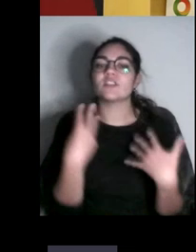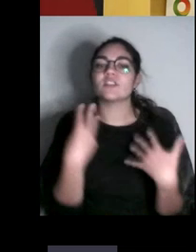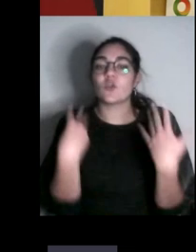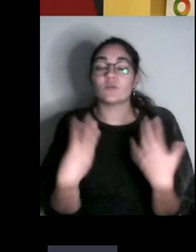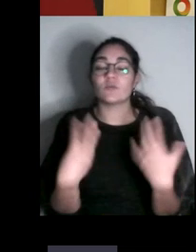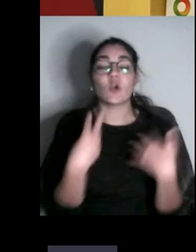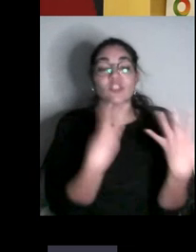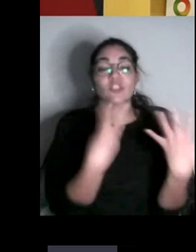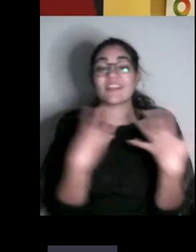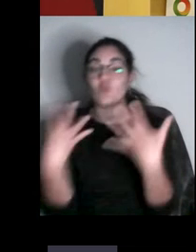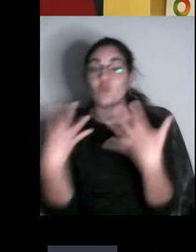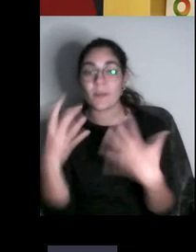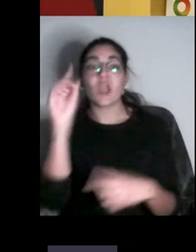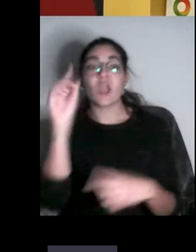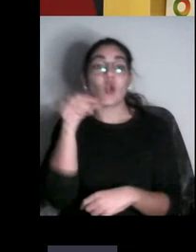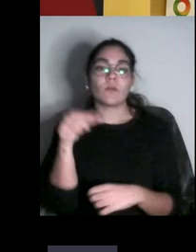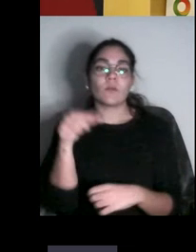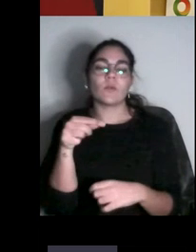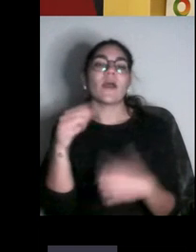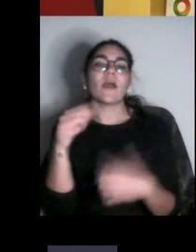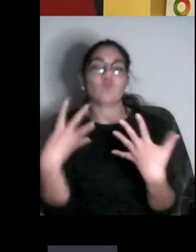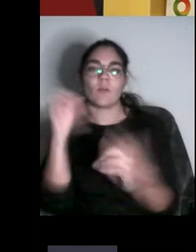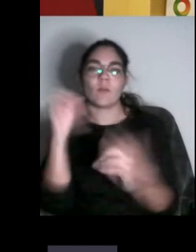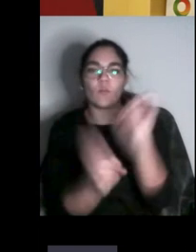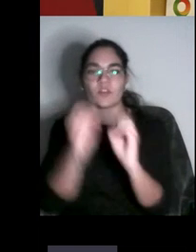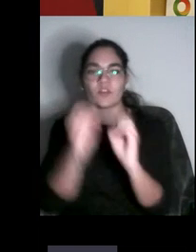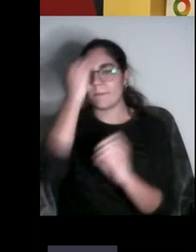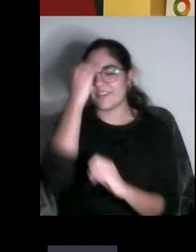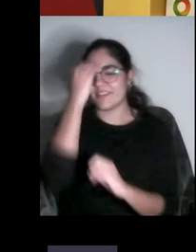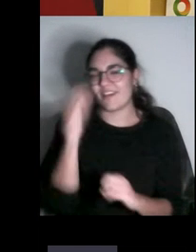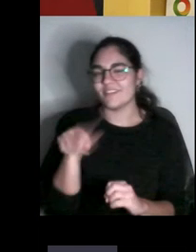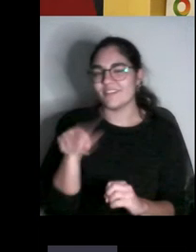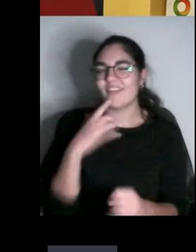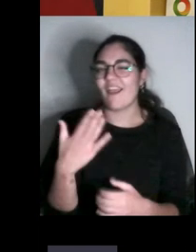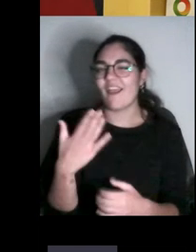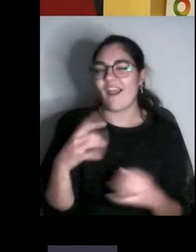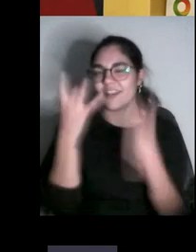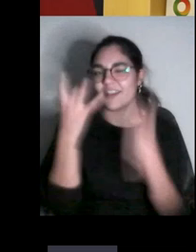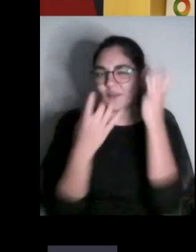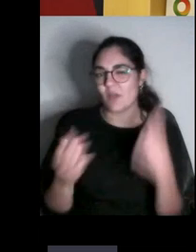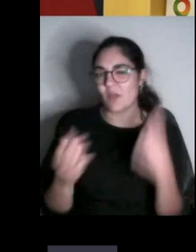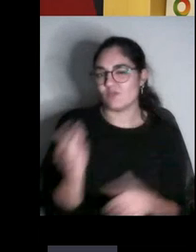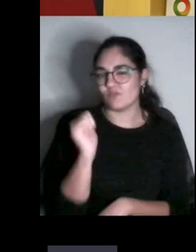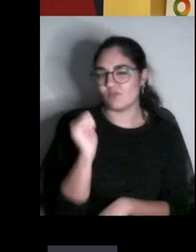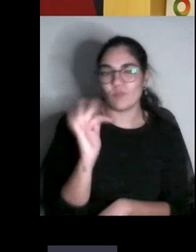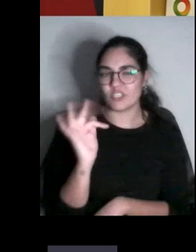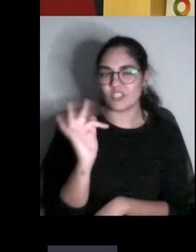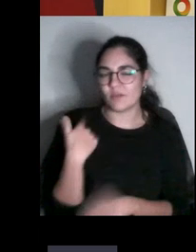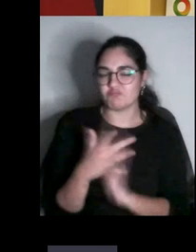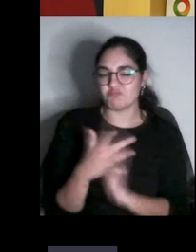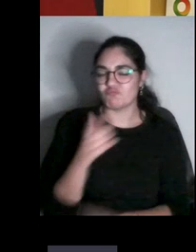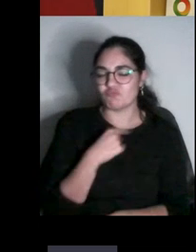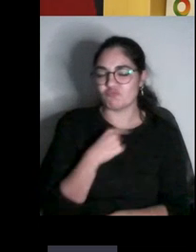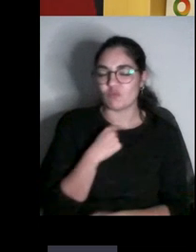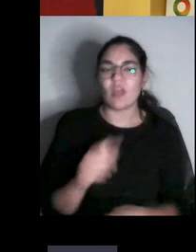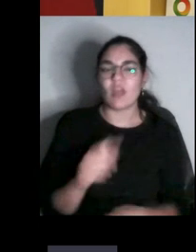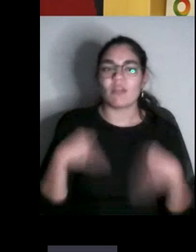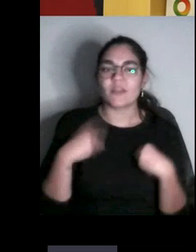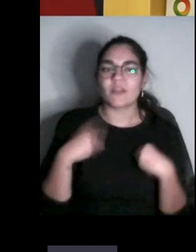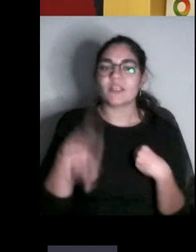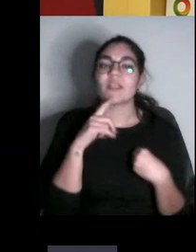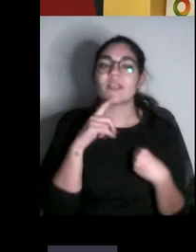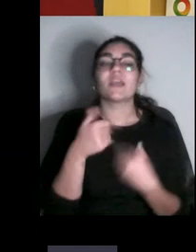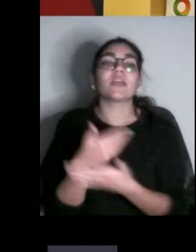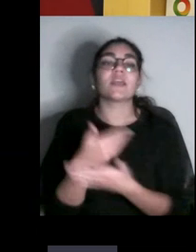alumnado considera una actividad divertida y 41 de 49 dicen sentirse bien realizando la actividad por lo tanto concluimos con